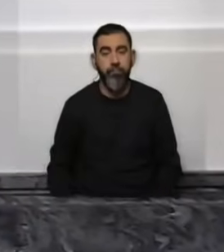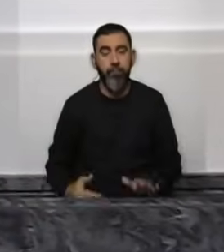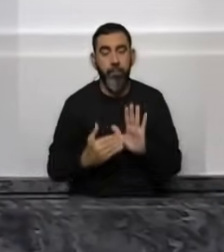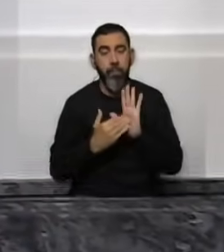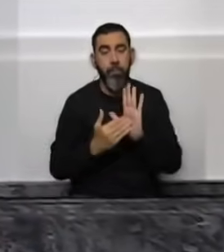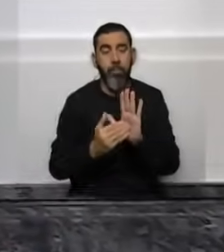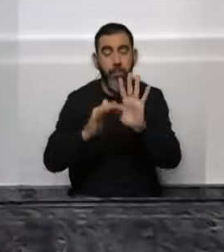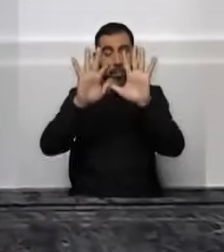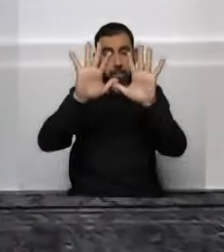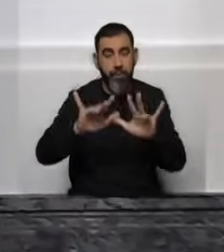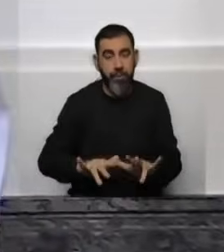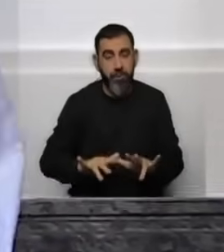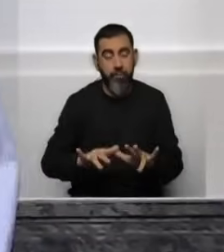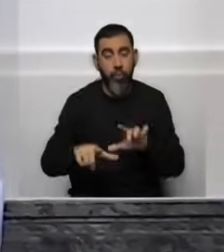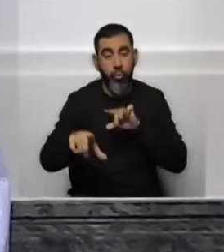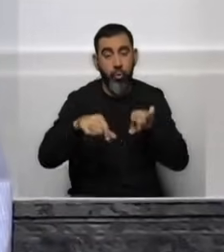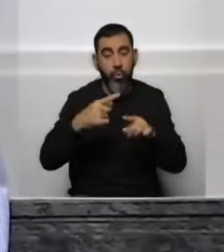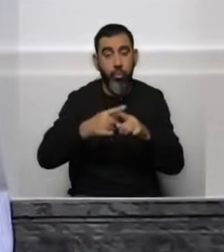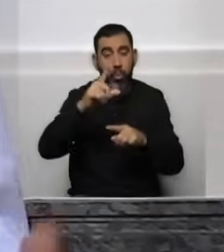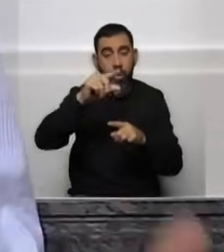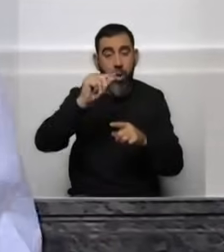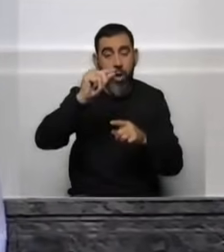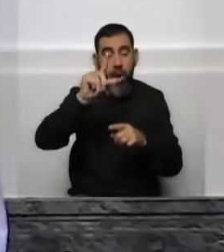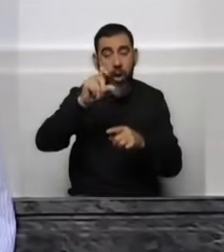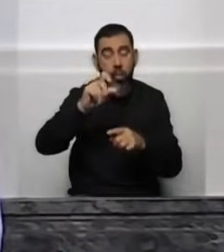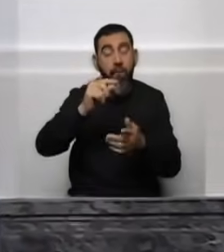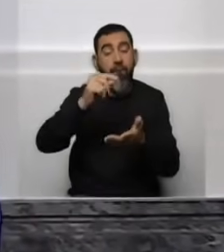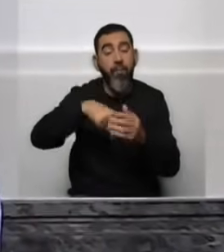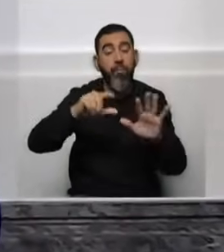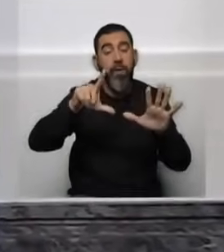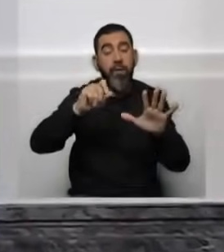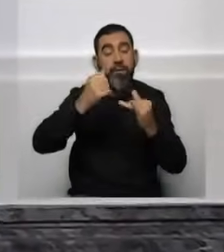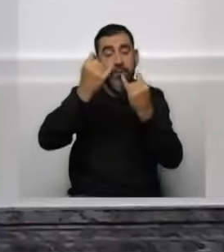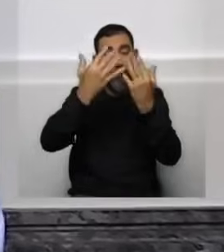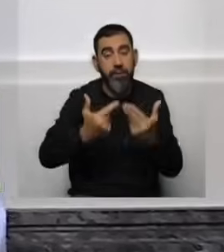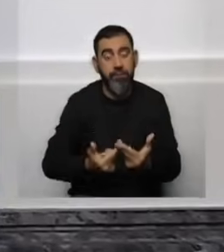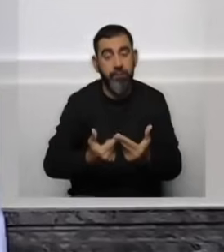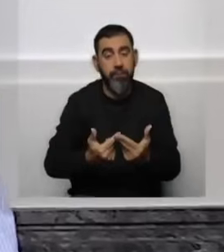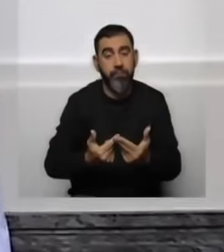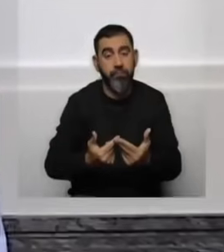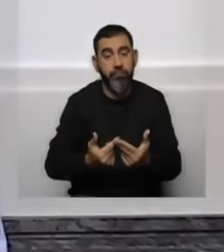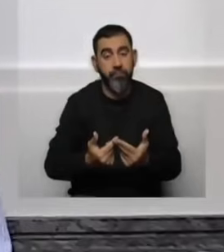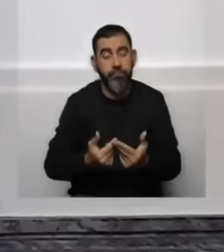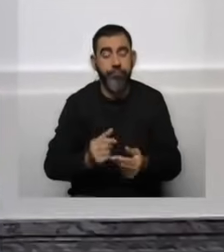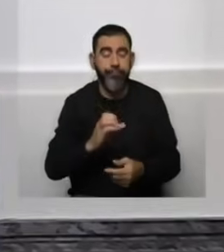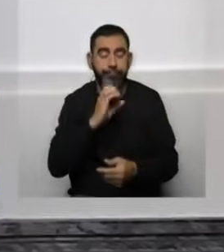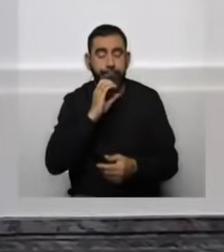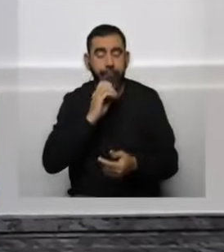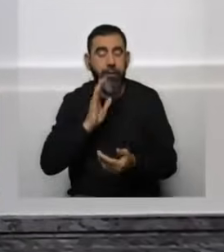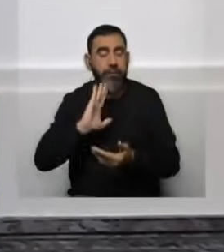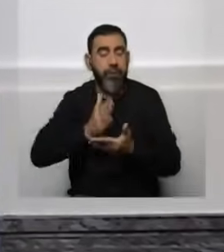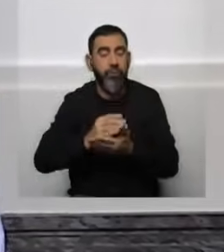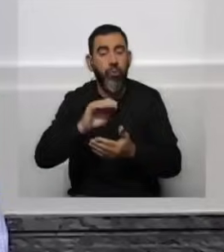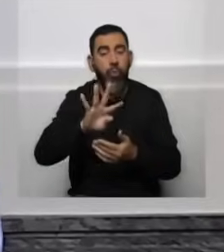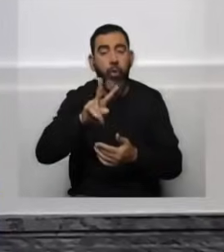una carta como coordinación por el agua que fue firmada por 70 organizaciones planteando que nos parecía irrisorio la sanción de